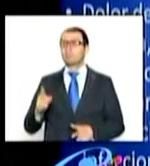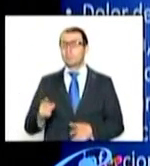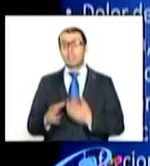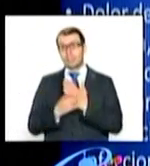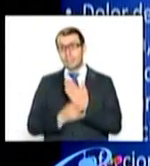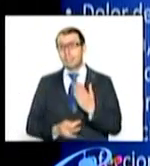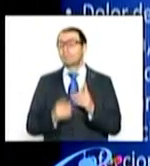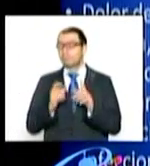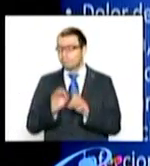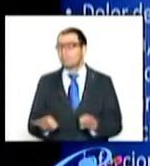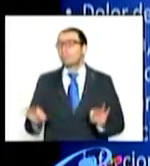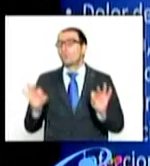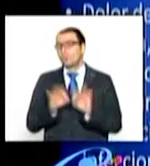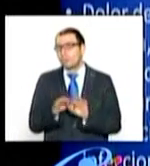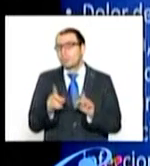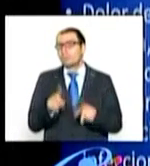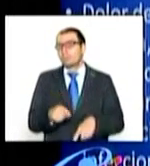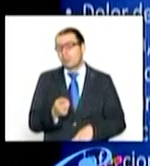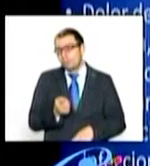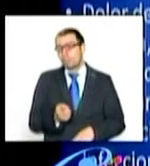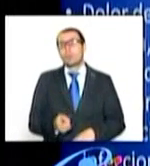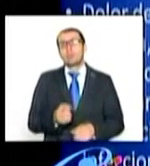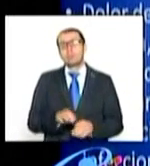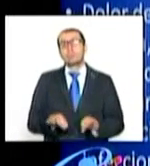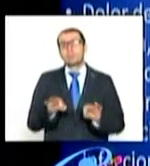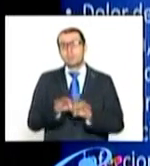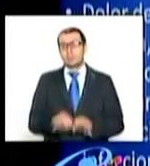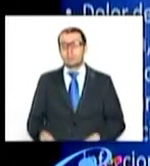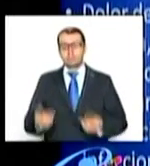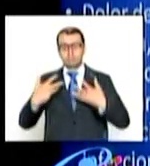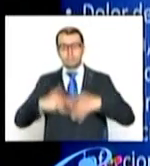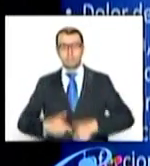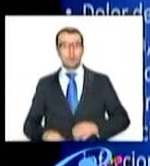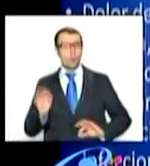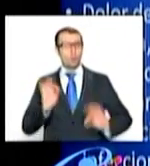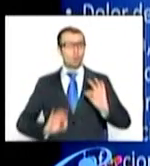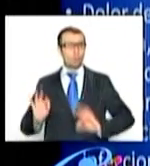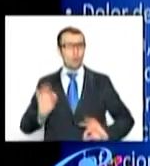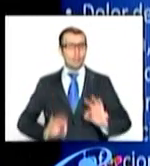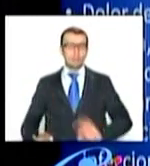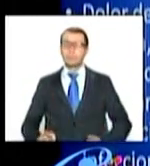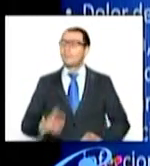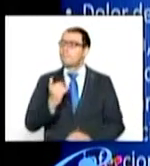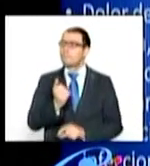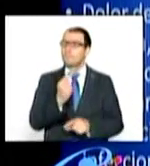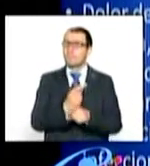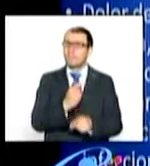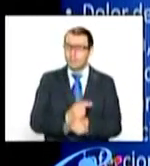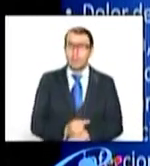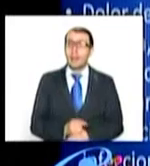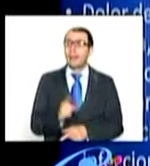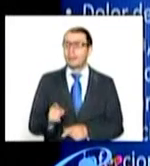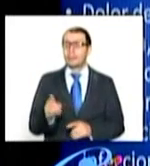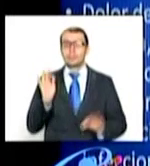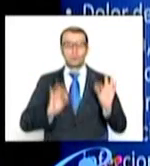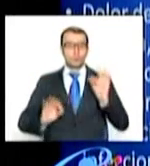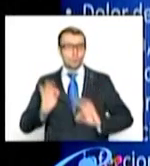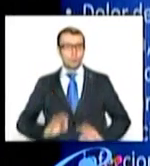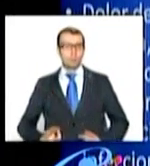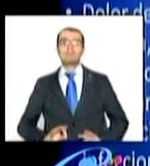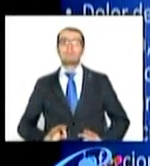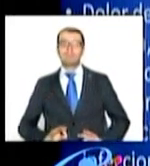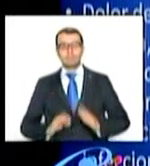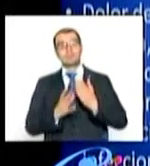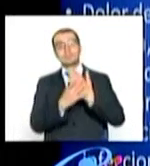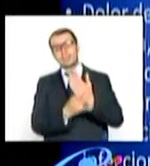precursoras o como sustancias que hacen de que el cuerpo produzca algo que se llaman hormonas y que ustedes escuchan tanto. Gracias a las hormonas es que el